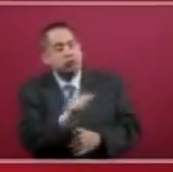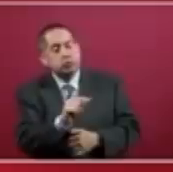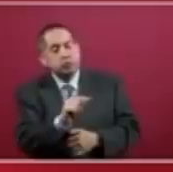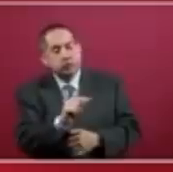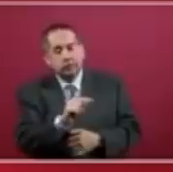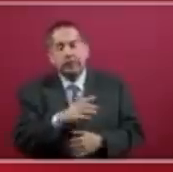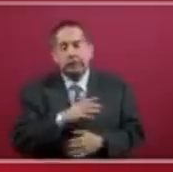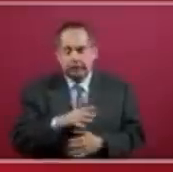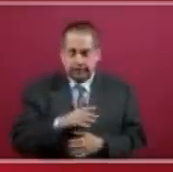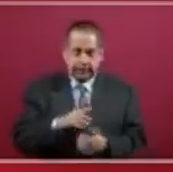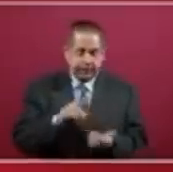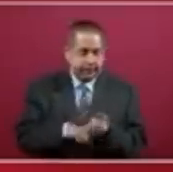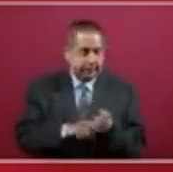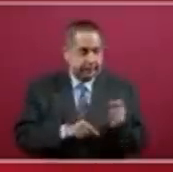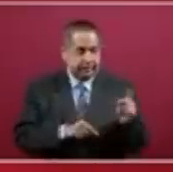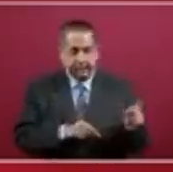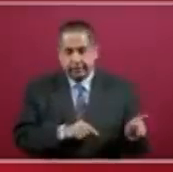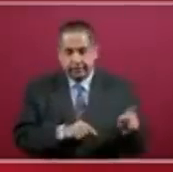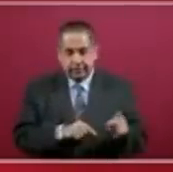existen